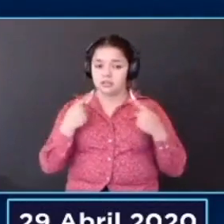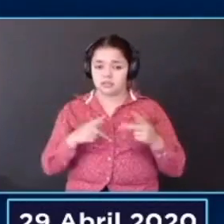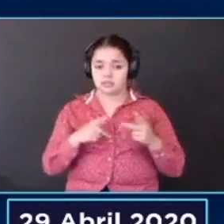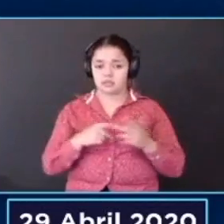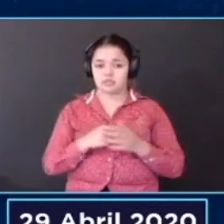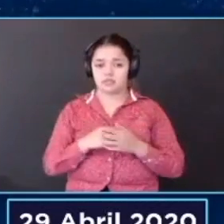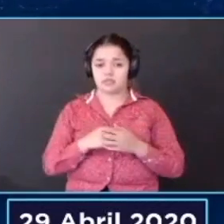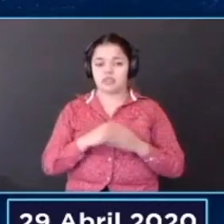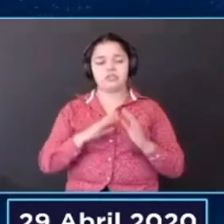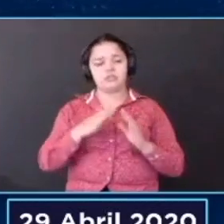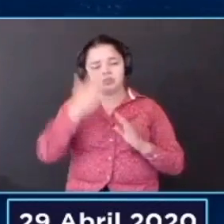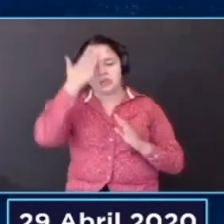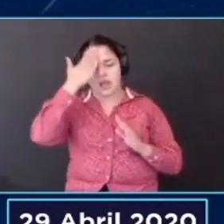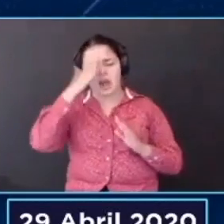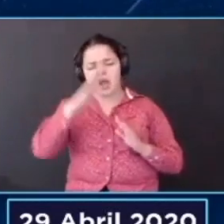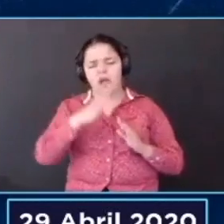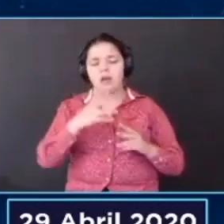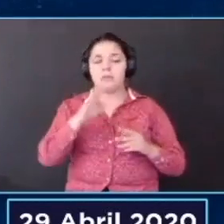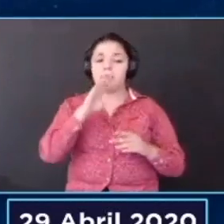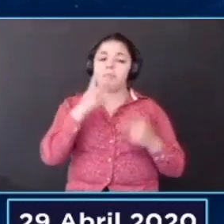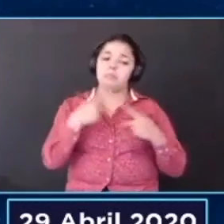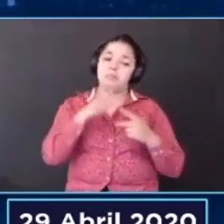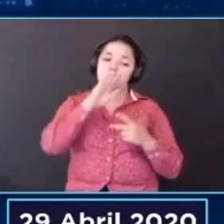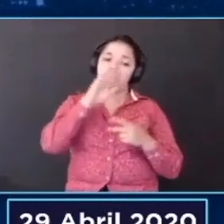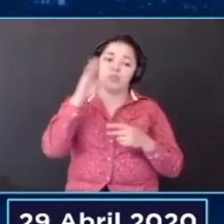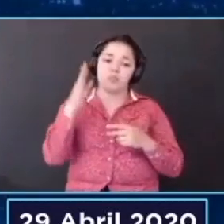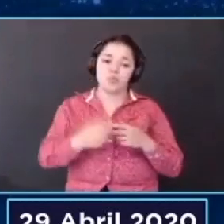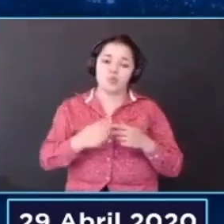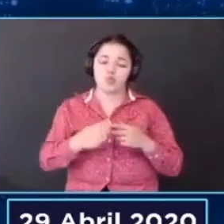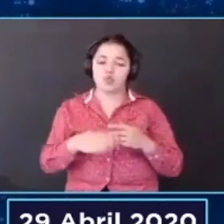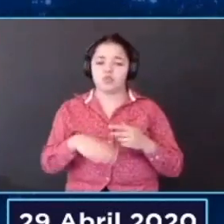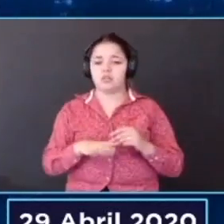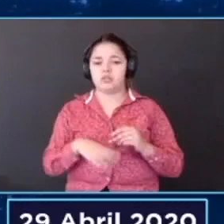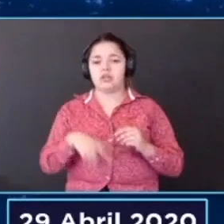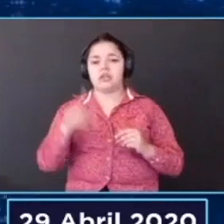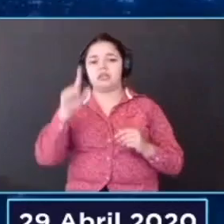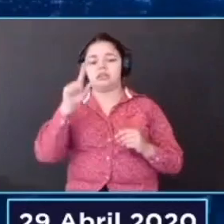defunciones, les comentábamos que son 75 defunciones,